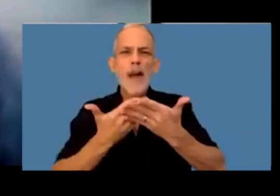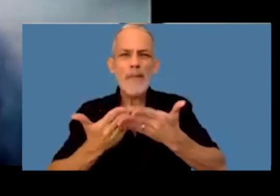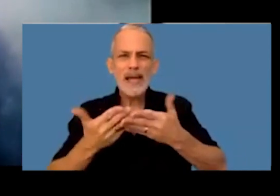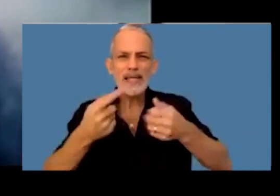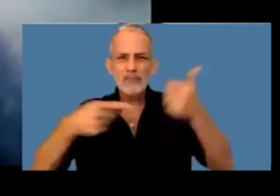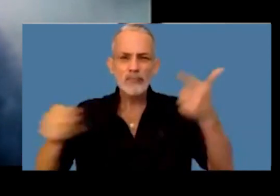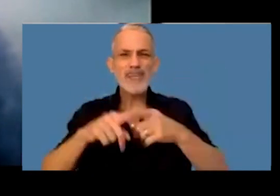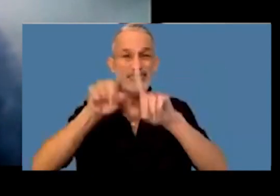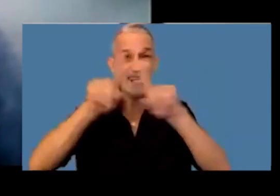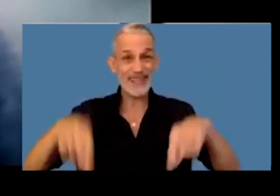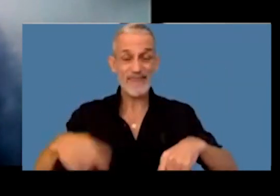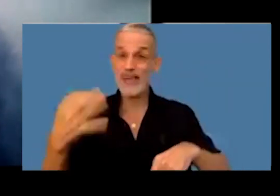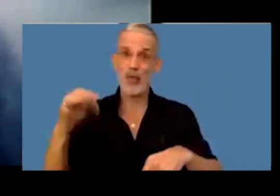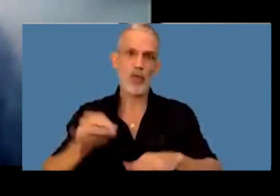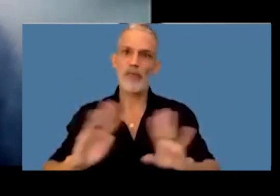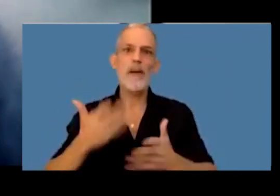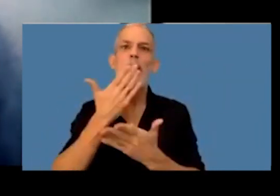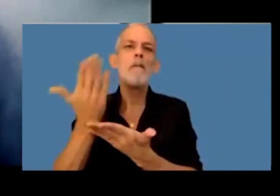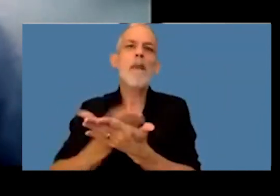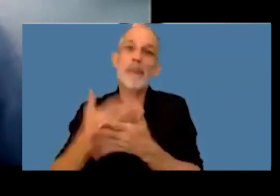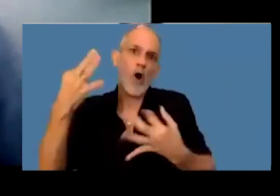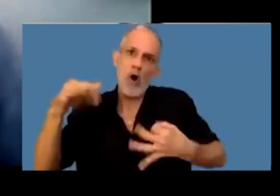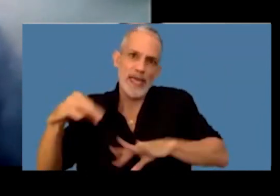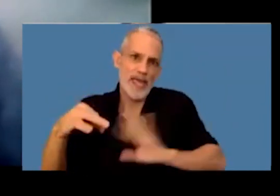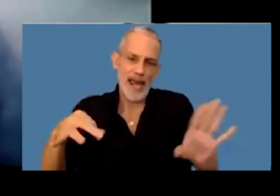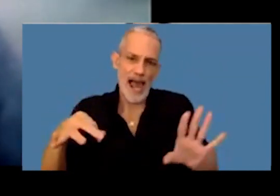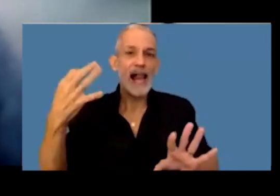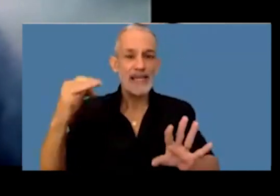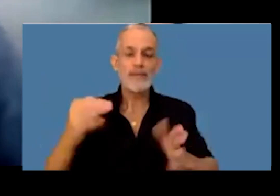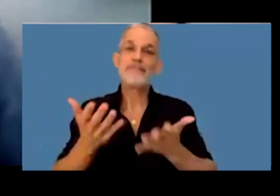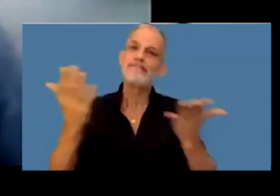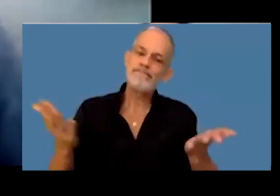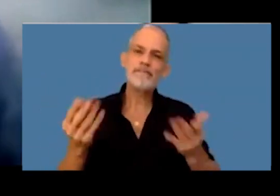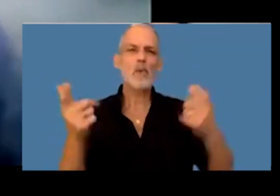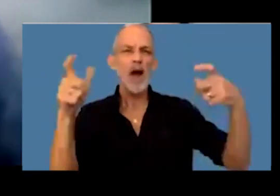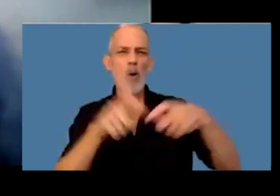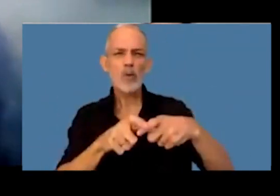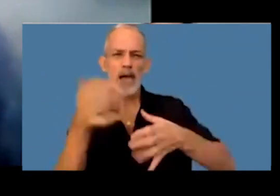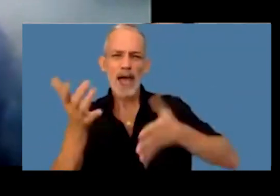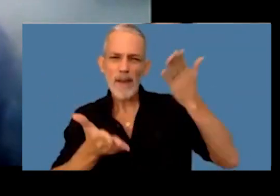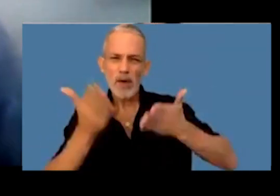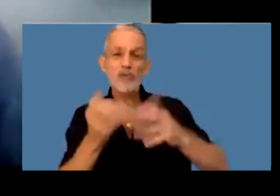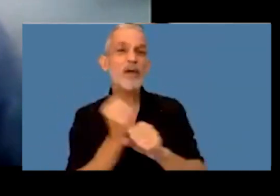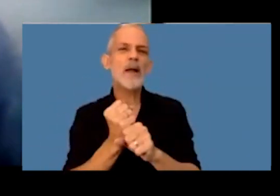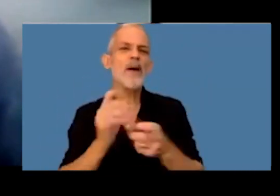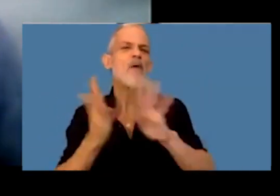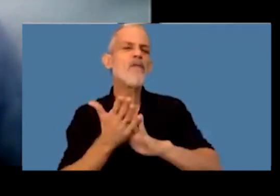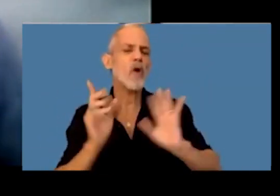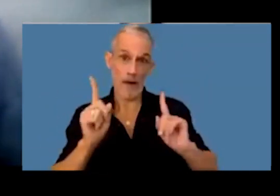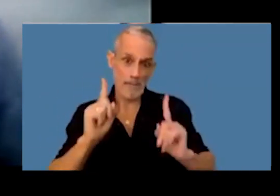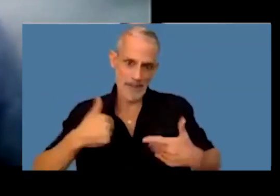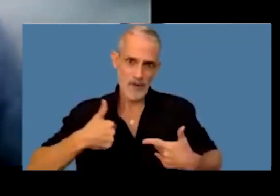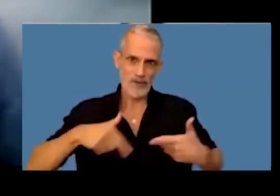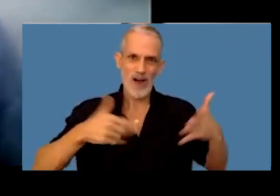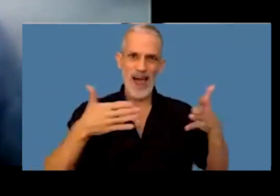certificados siempre se hace con la documentación original, por lo cual muchas juntas evaluadoras trabajan de la misma manera que lo hacemos nosotros desde la